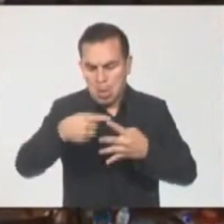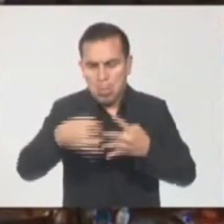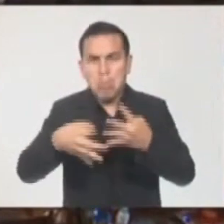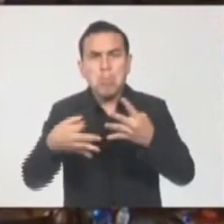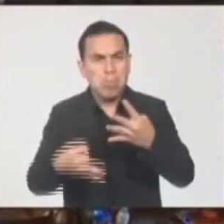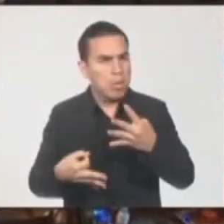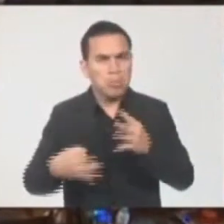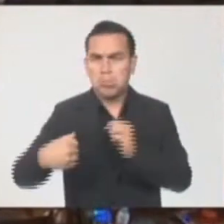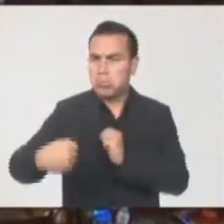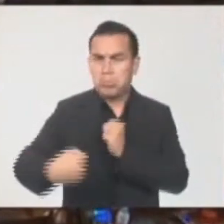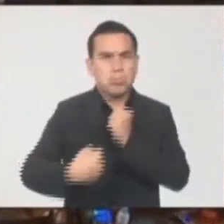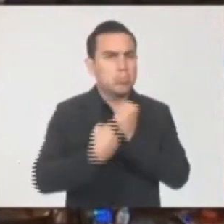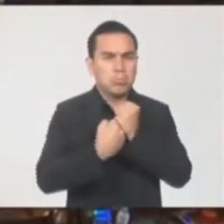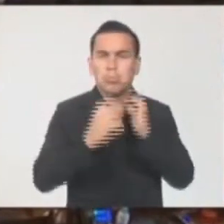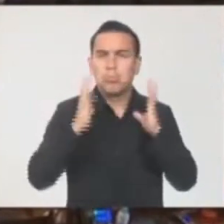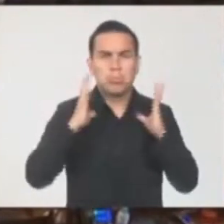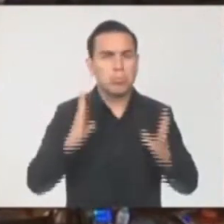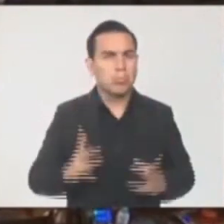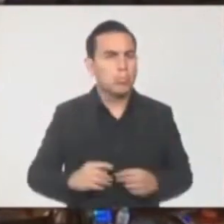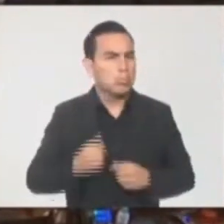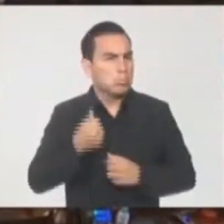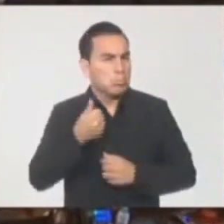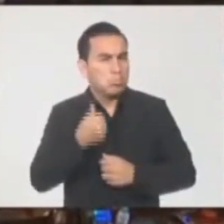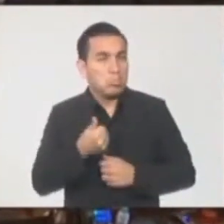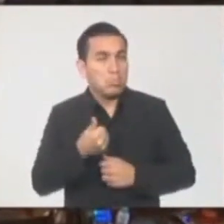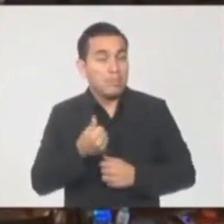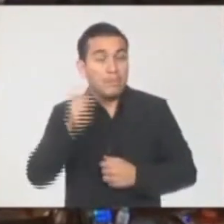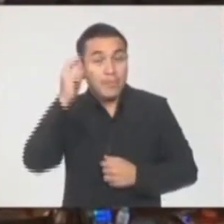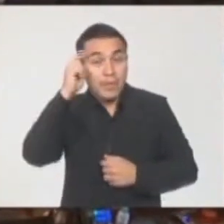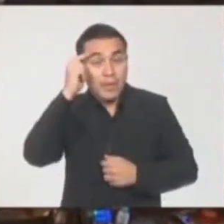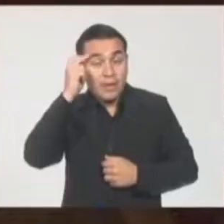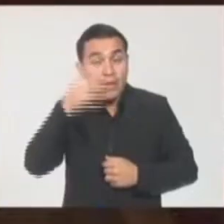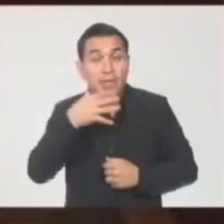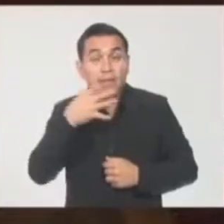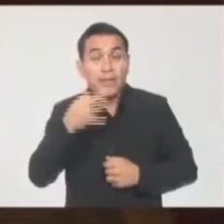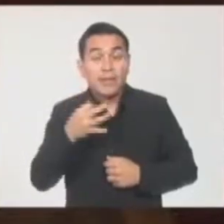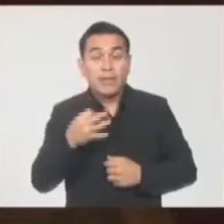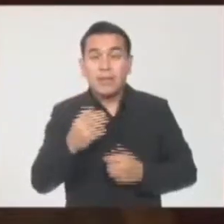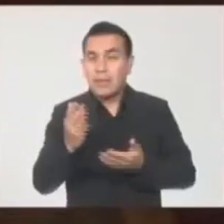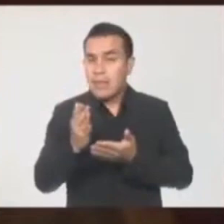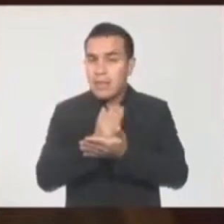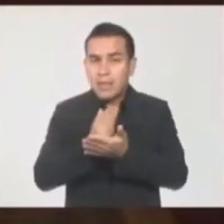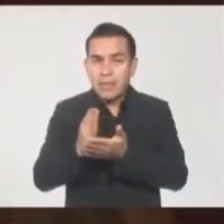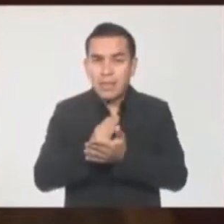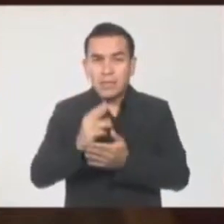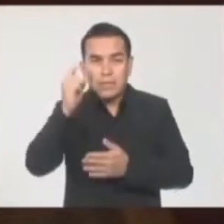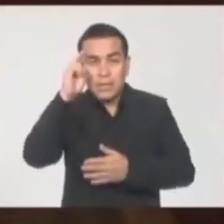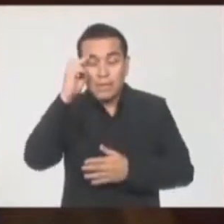acuerdo con el gobierno. Pero no se pongan en contra de lo que estamos logrando para mejorar nuestro país.